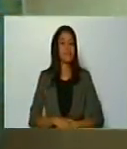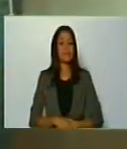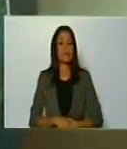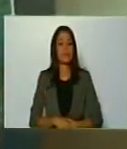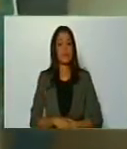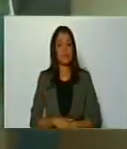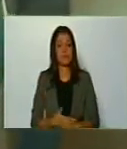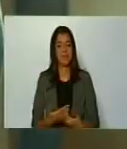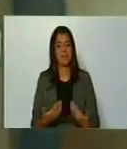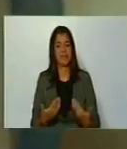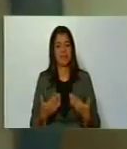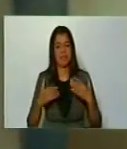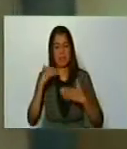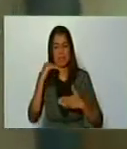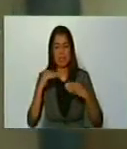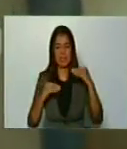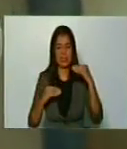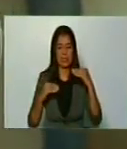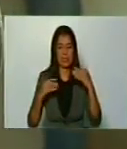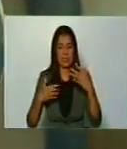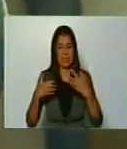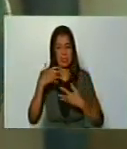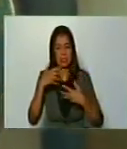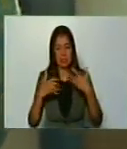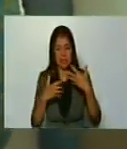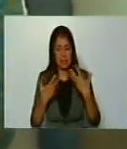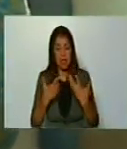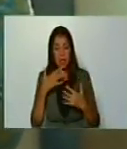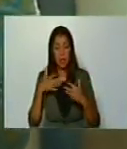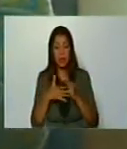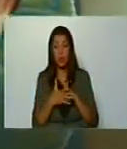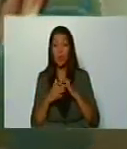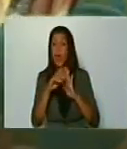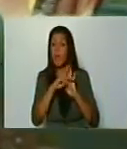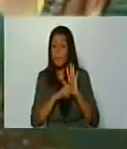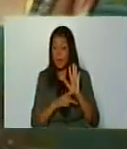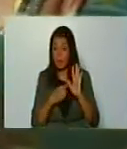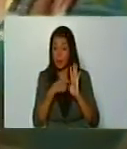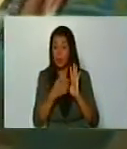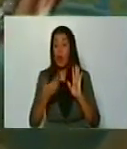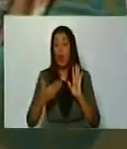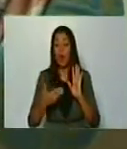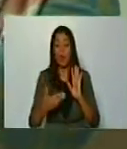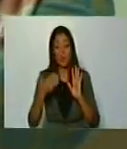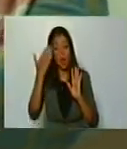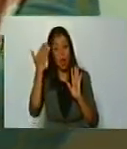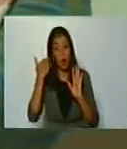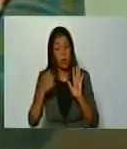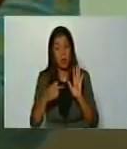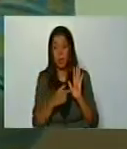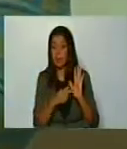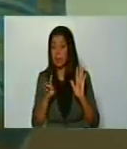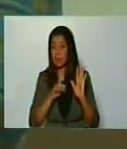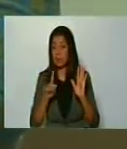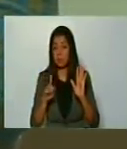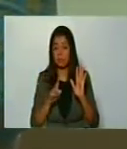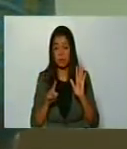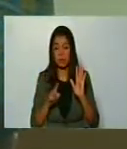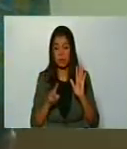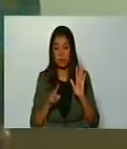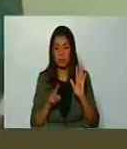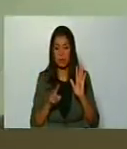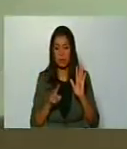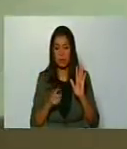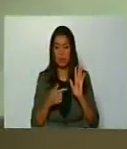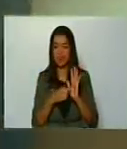absurdo, porque estaríamos renunciando a una base fundamental del Estado constitucional venezolano,